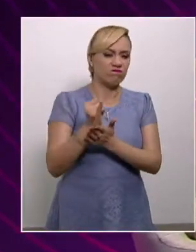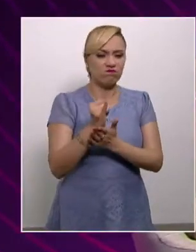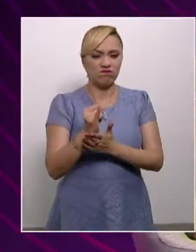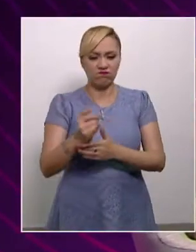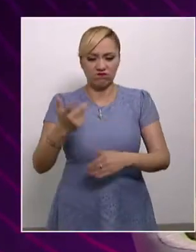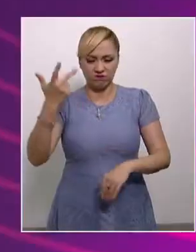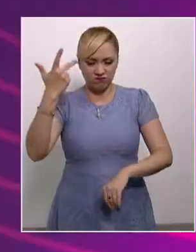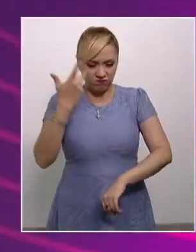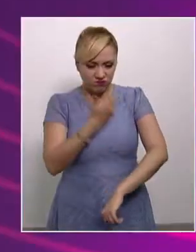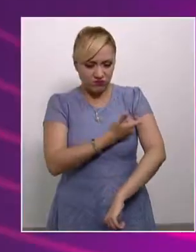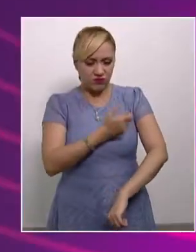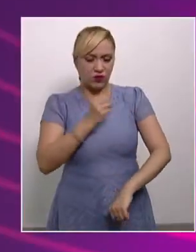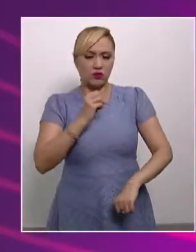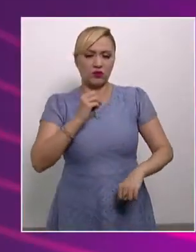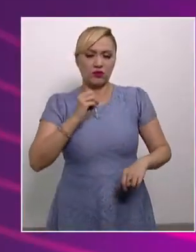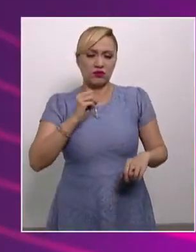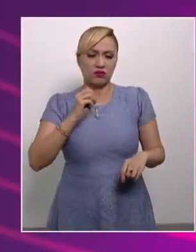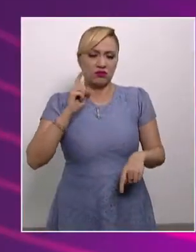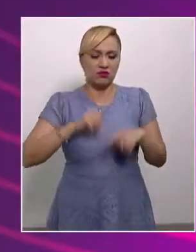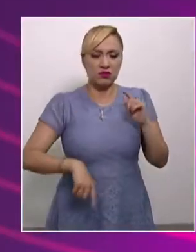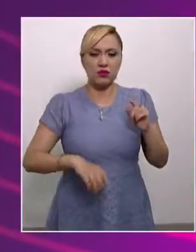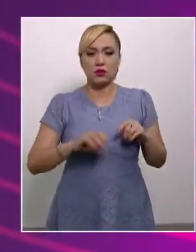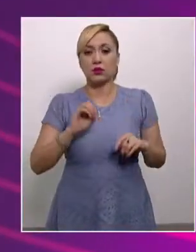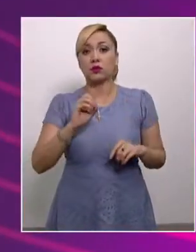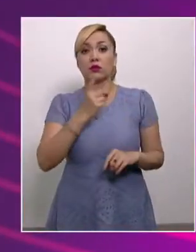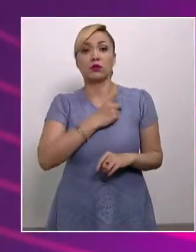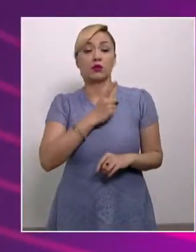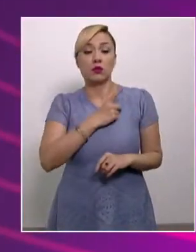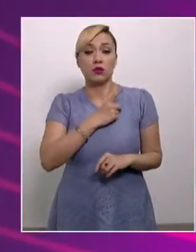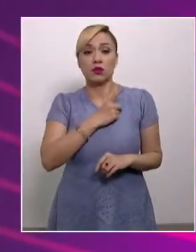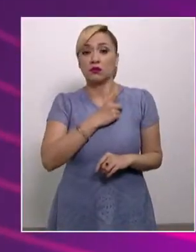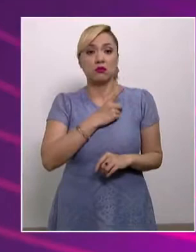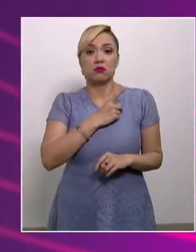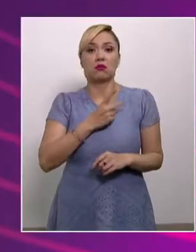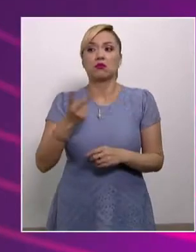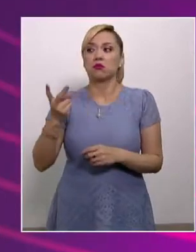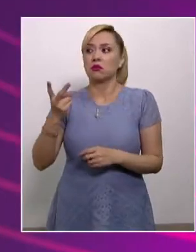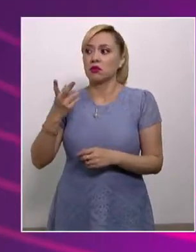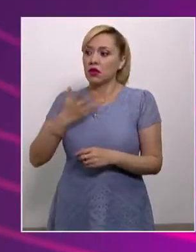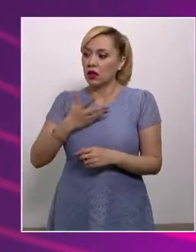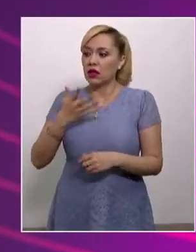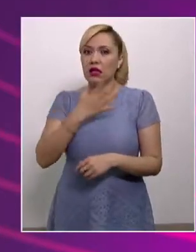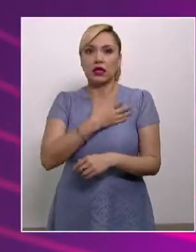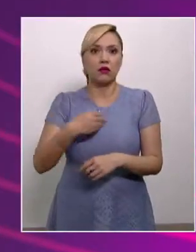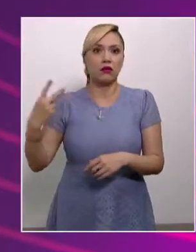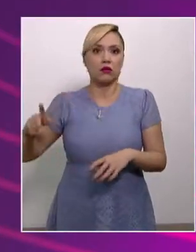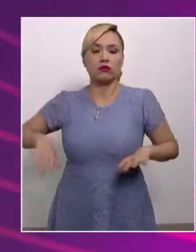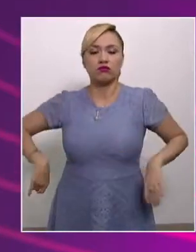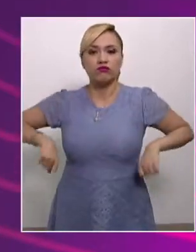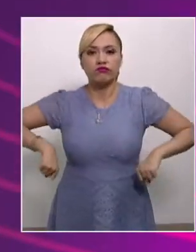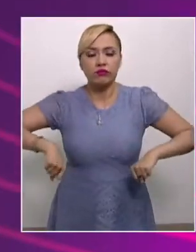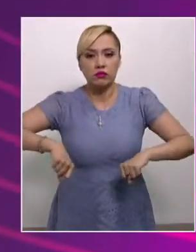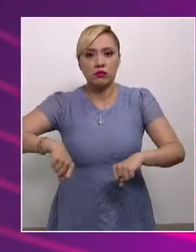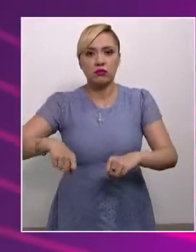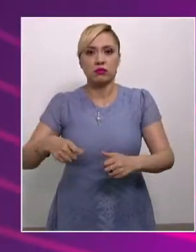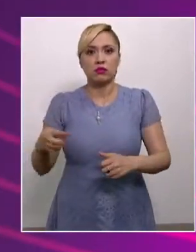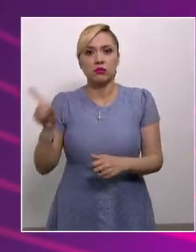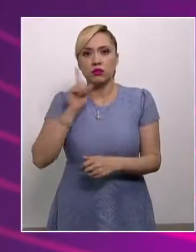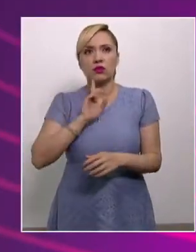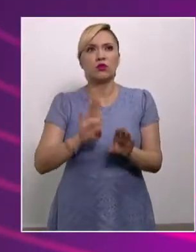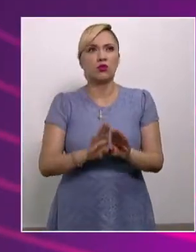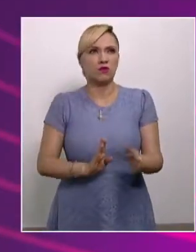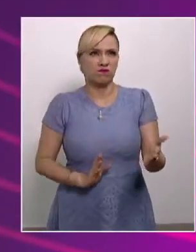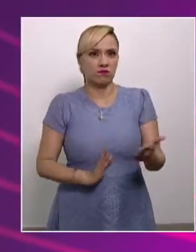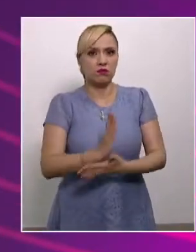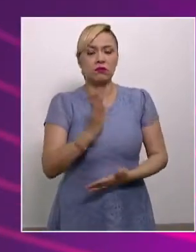que está asumiendo muchos riesgos, que a lo mejor no viene sola, muchas veces vienen con sus hijos, digamos, para que esta mujer pueda salir adelante, ¿no? ¿Nos puedes explicar